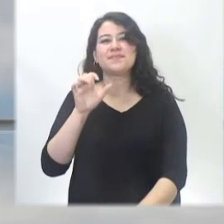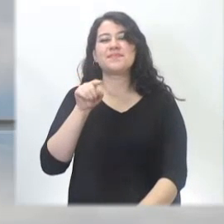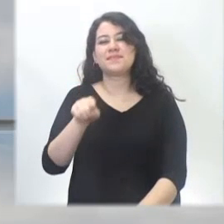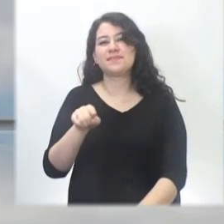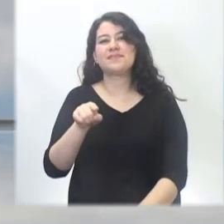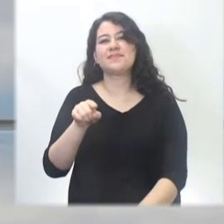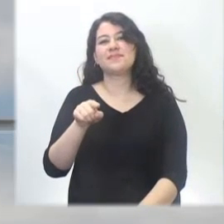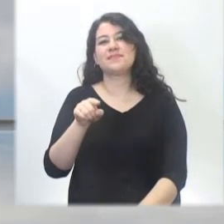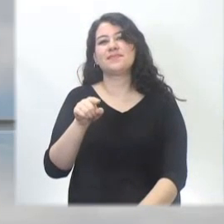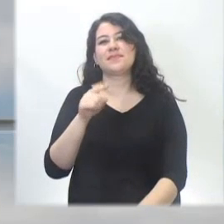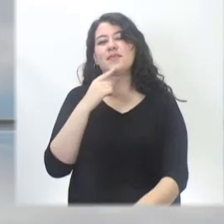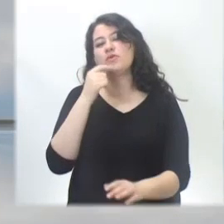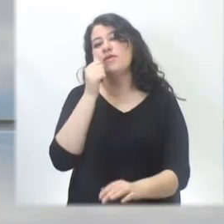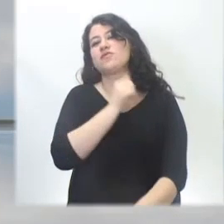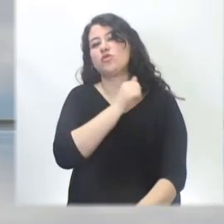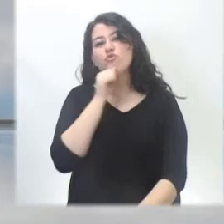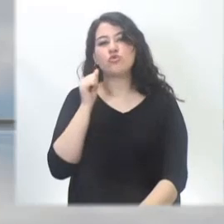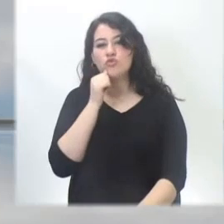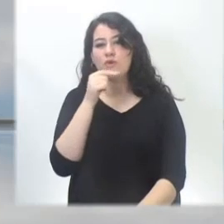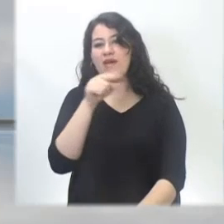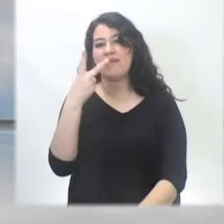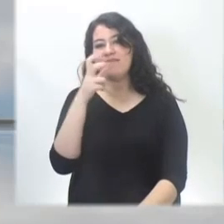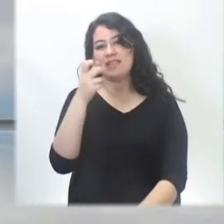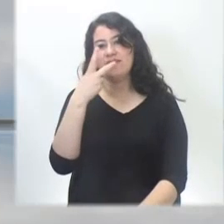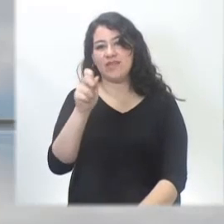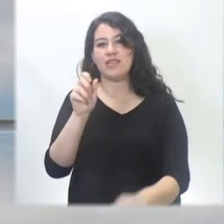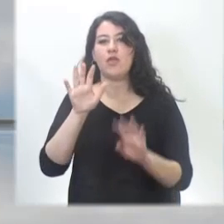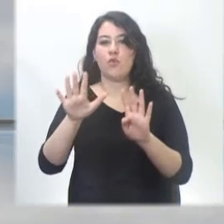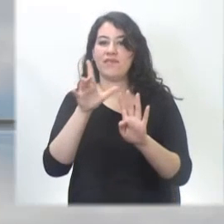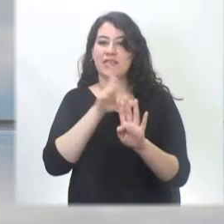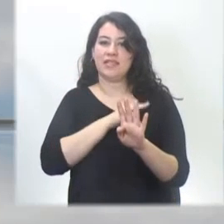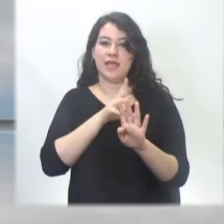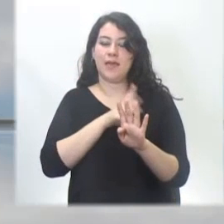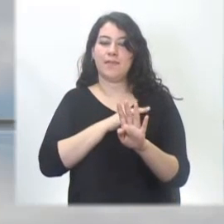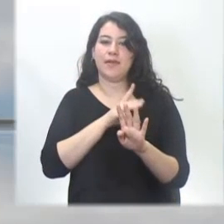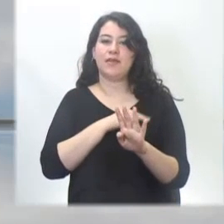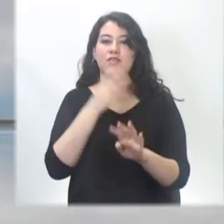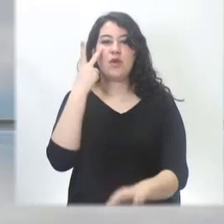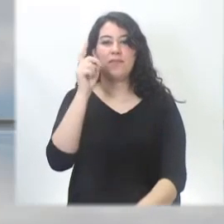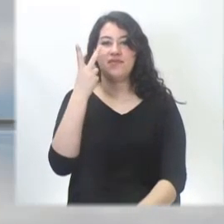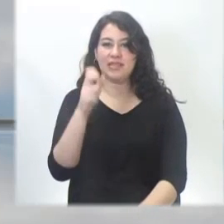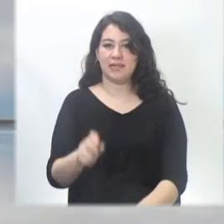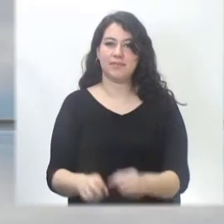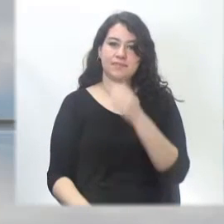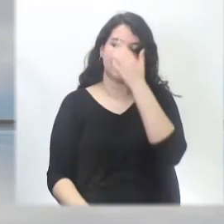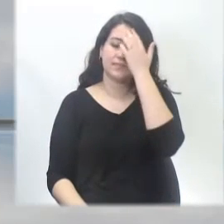Resolución TCR 2497/2020 del 9 de diciembre del 2020.